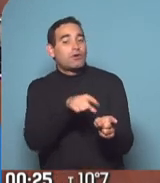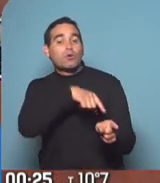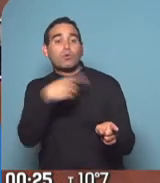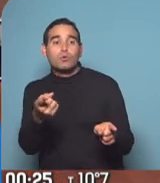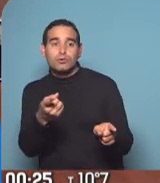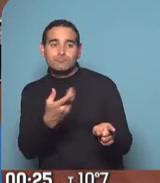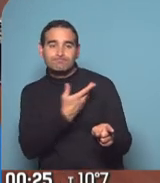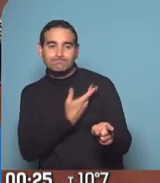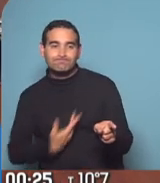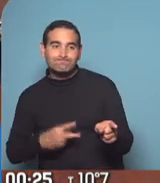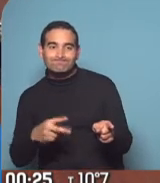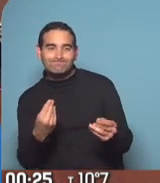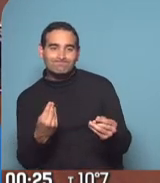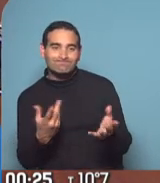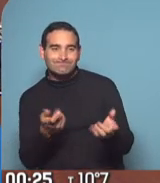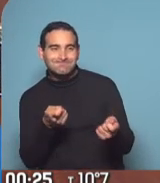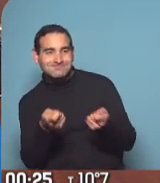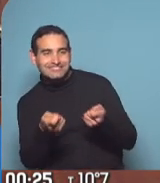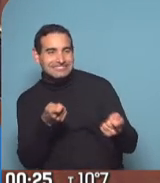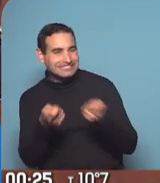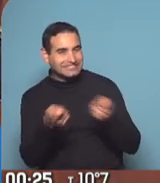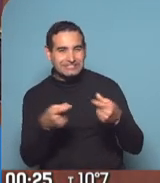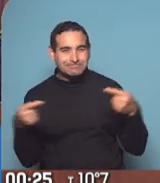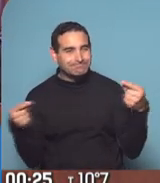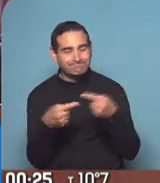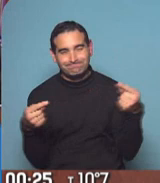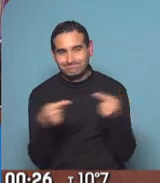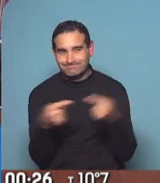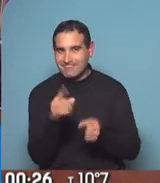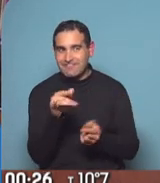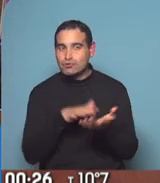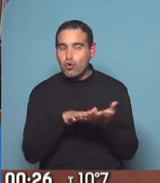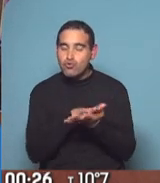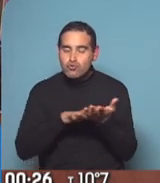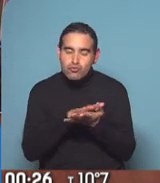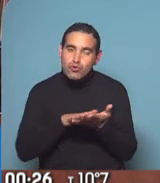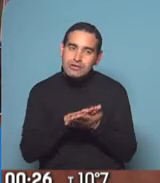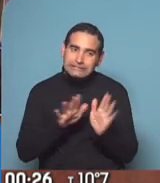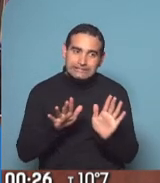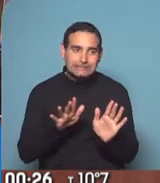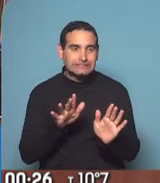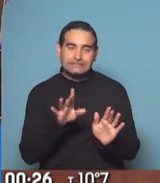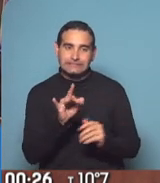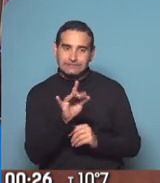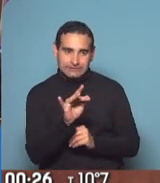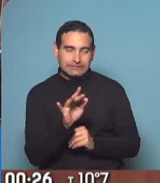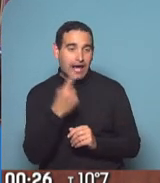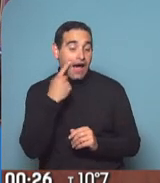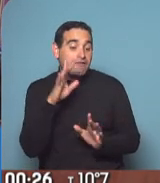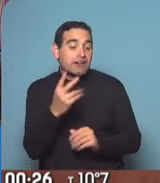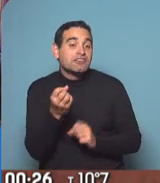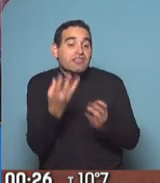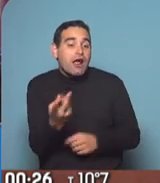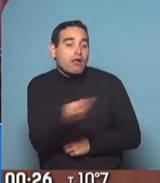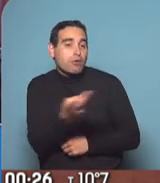parte también es una relación de tensión que se va a tener que resolver en la dinámica cotidiana de cómo se vaya